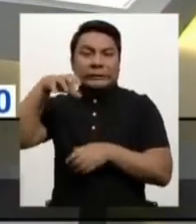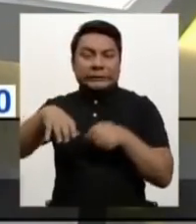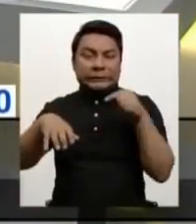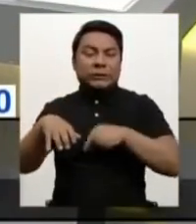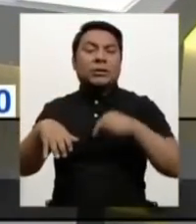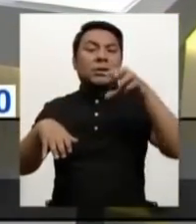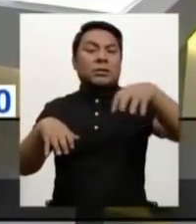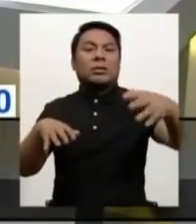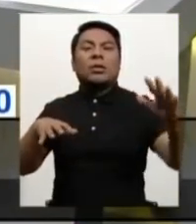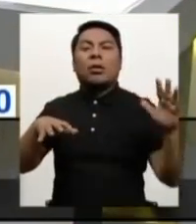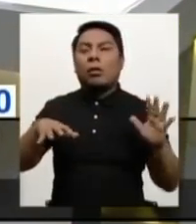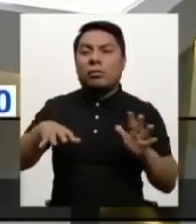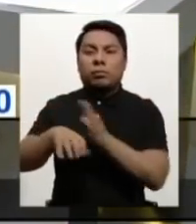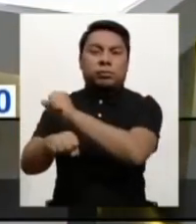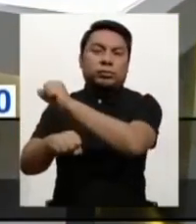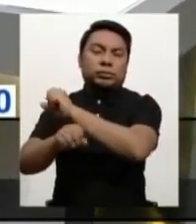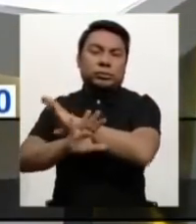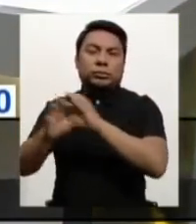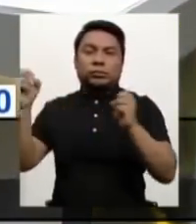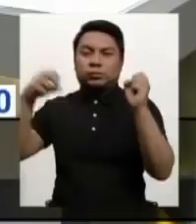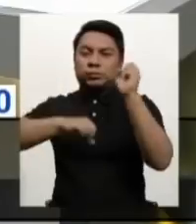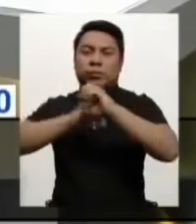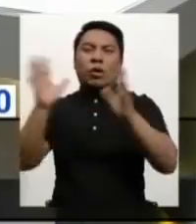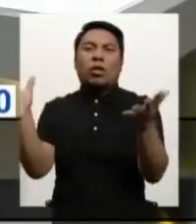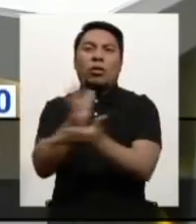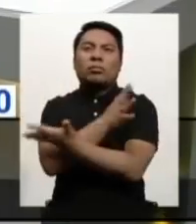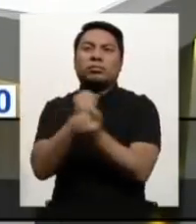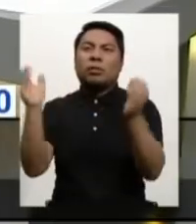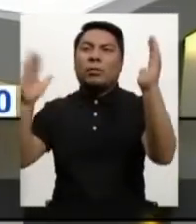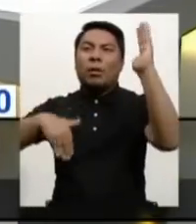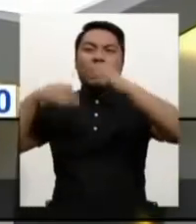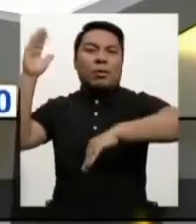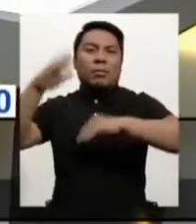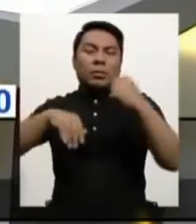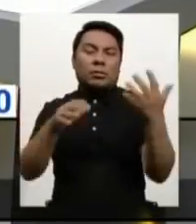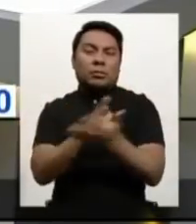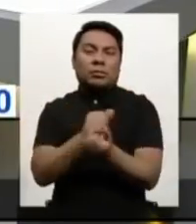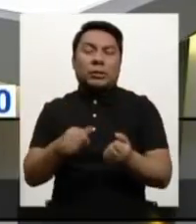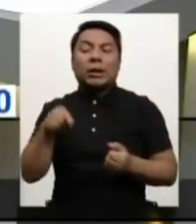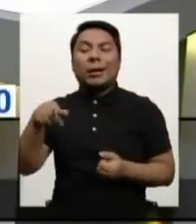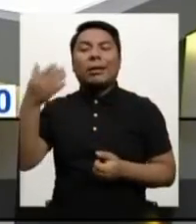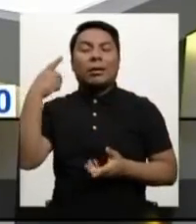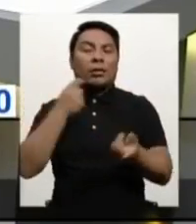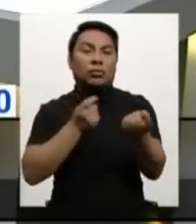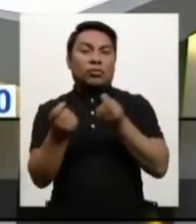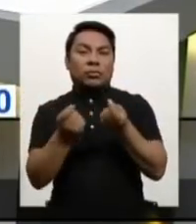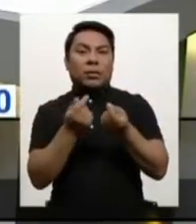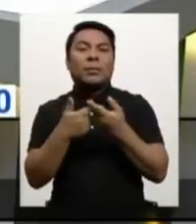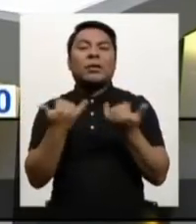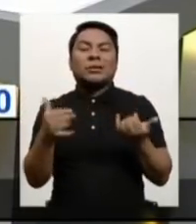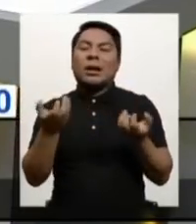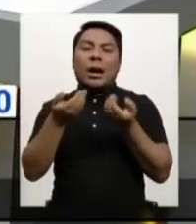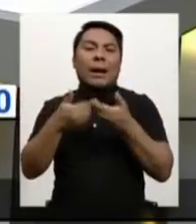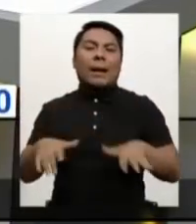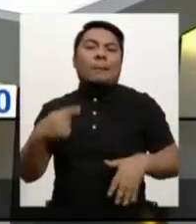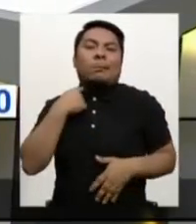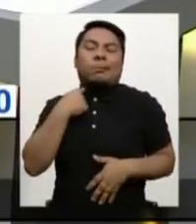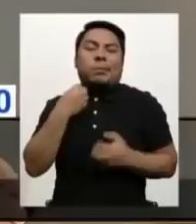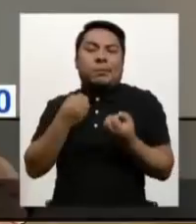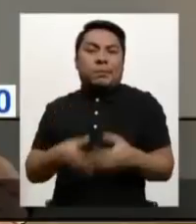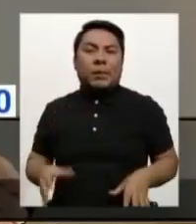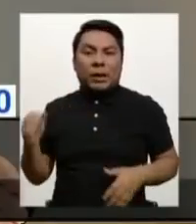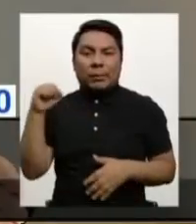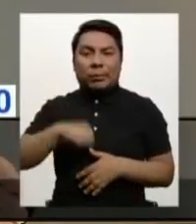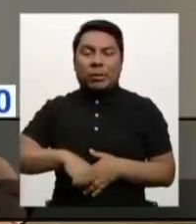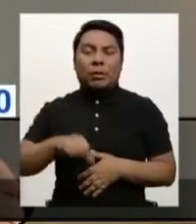la última ciudad de alguna significación que tenían bajo control y que acababan de perder entonces ahora el llamar el